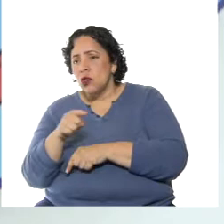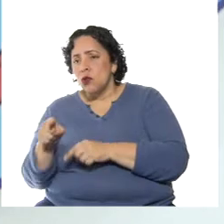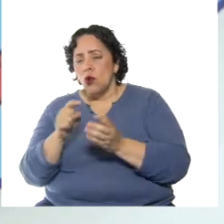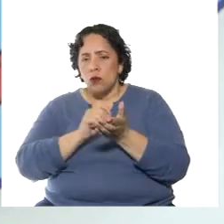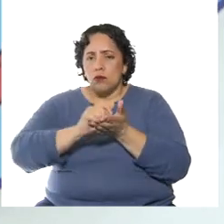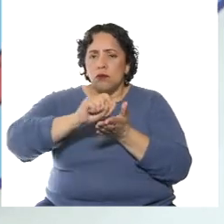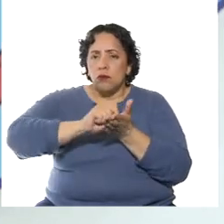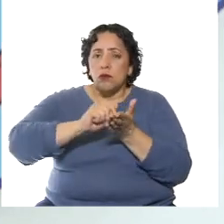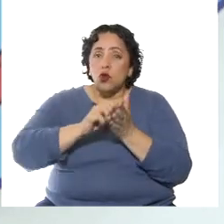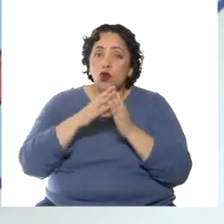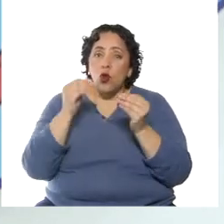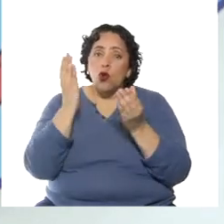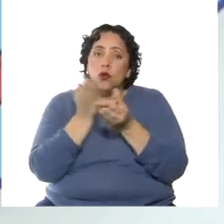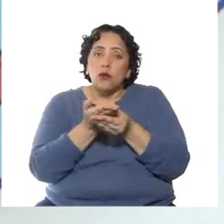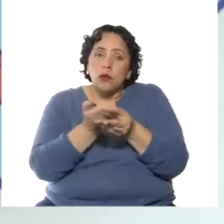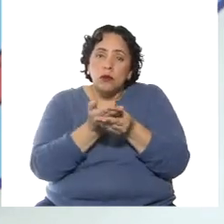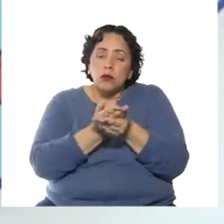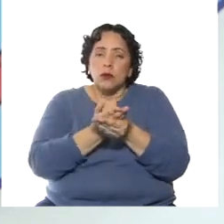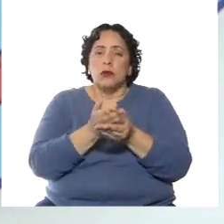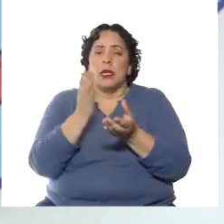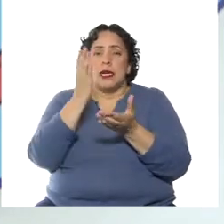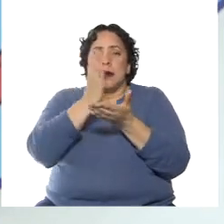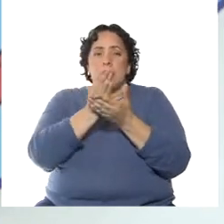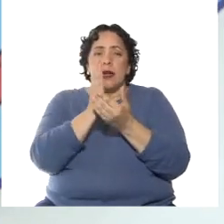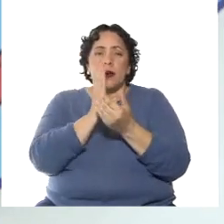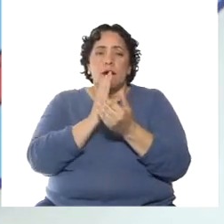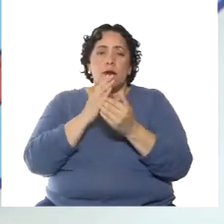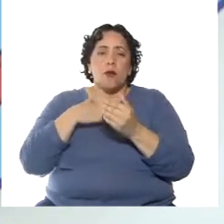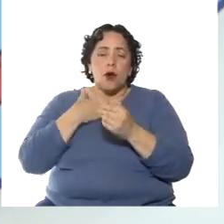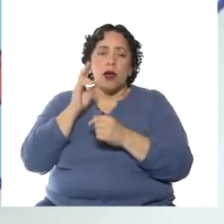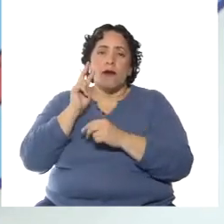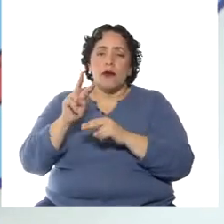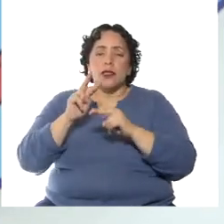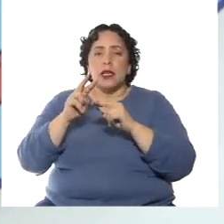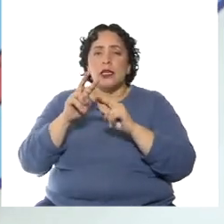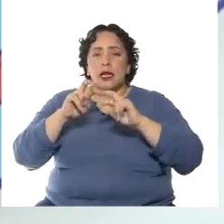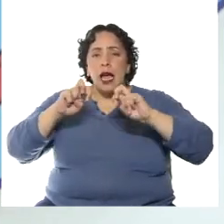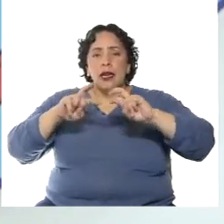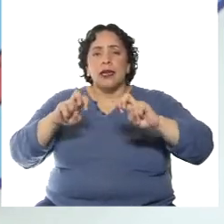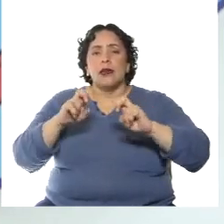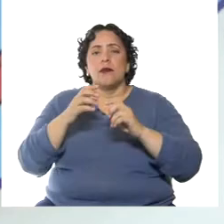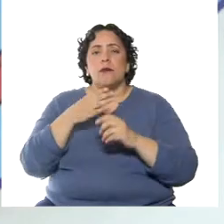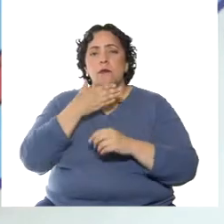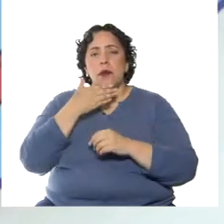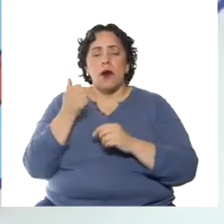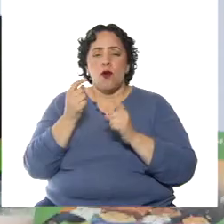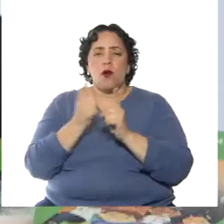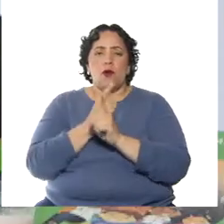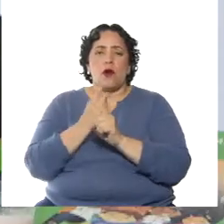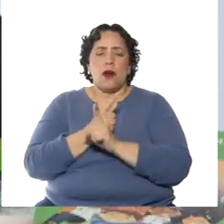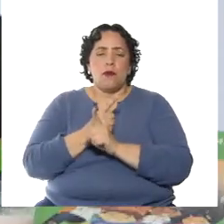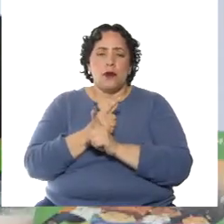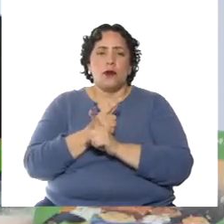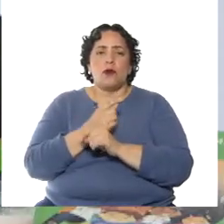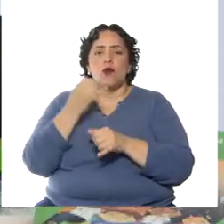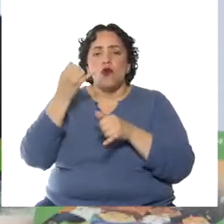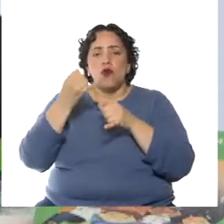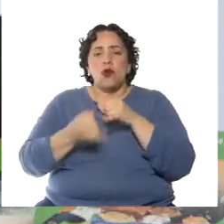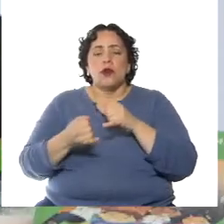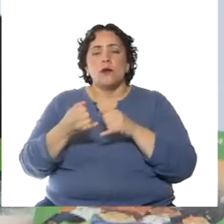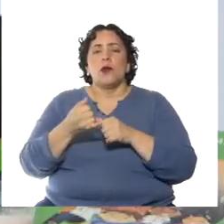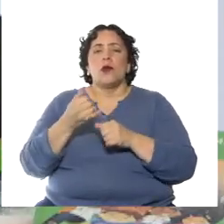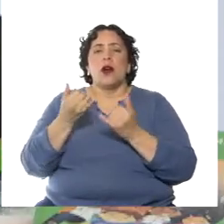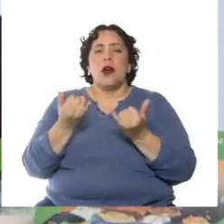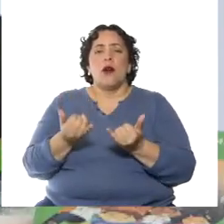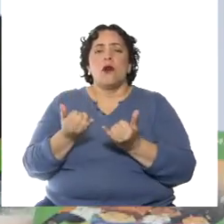o desfavorable, si tiene ventajas o desventajas, para visualizar y analizar mejores las variantes. Muy bien. Y por último tenemos